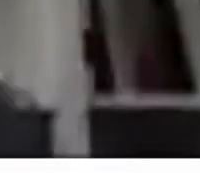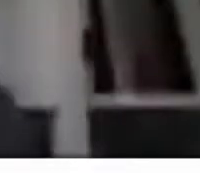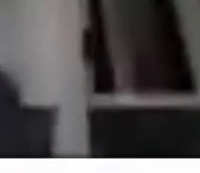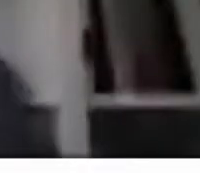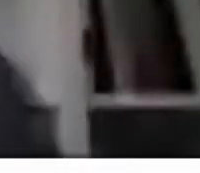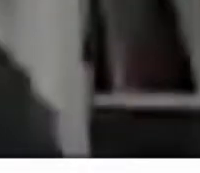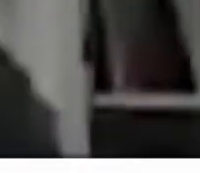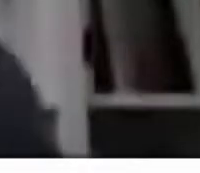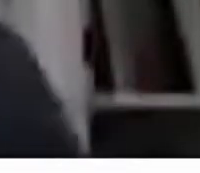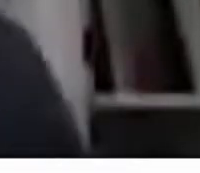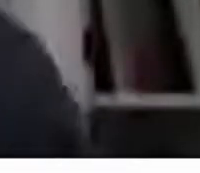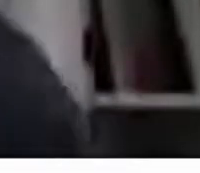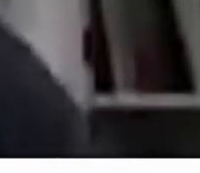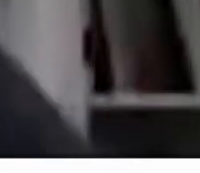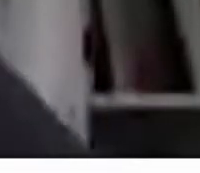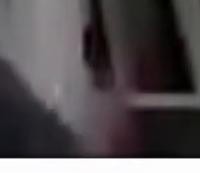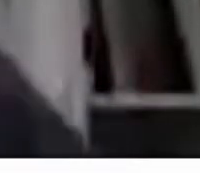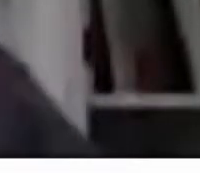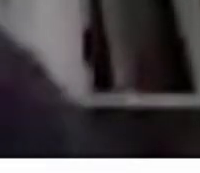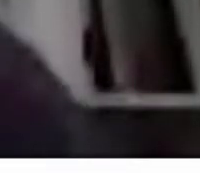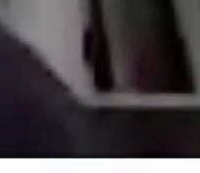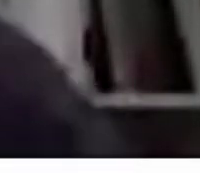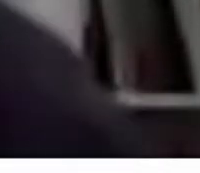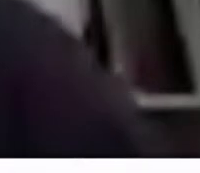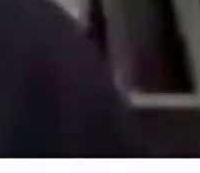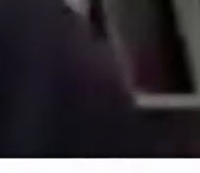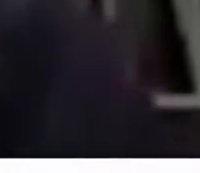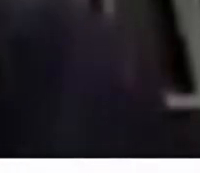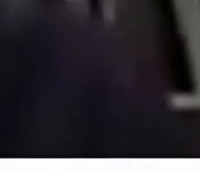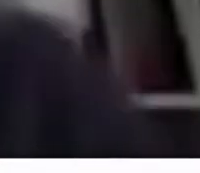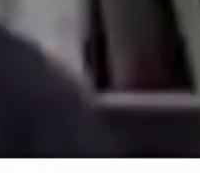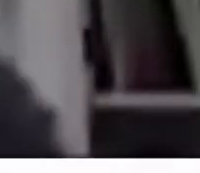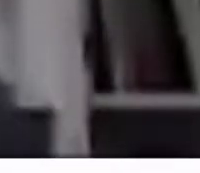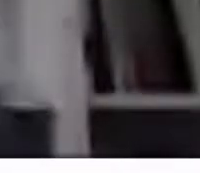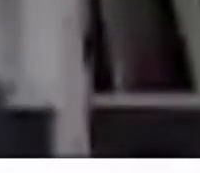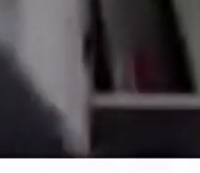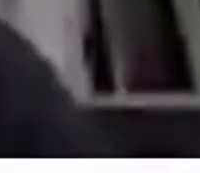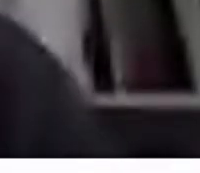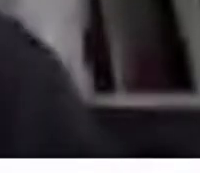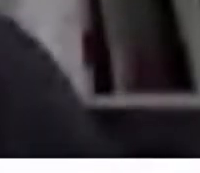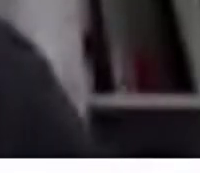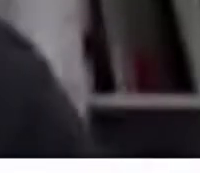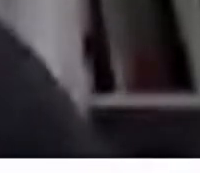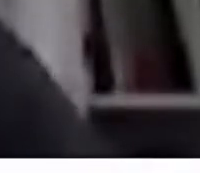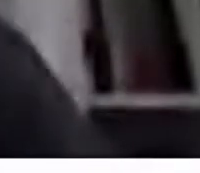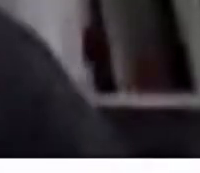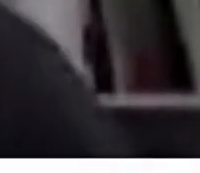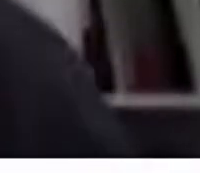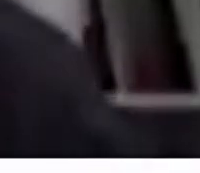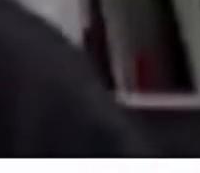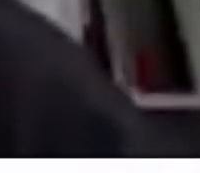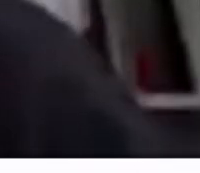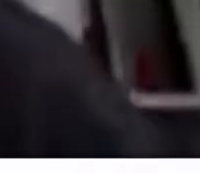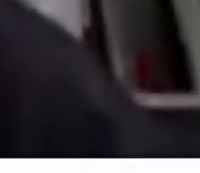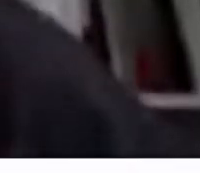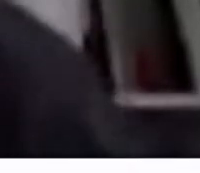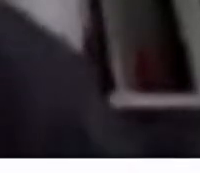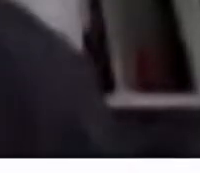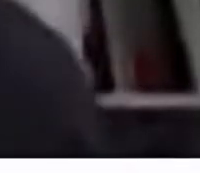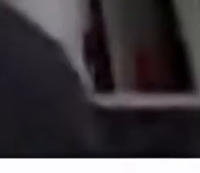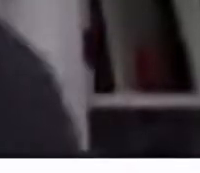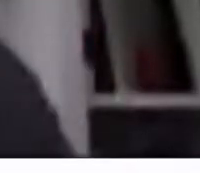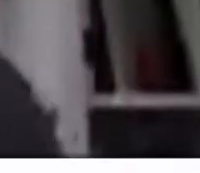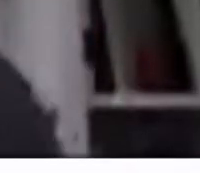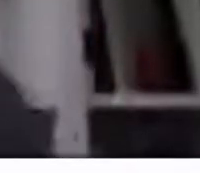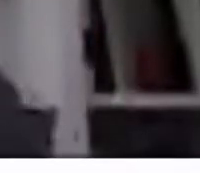años o repetir eslóganes de viejos debates de la década del 60 o del 70 no tiene nada que ver con una realidad que nos golpea en la